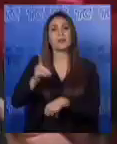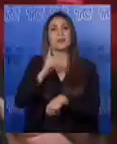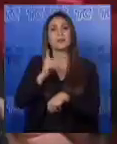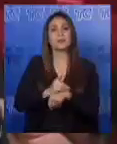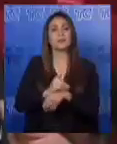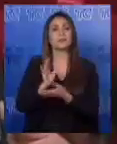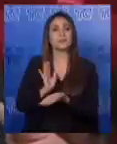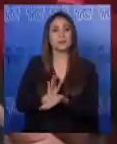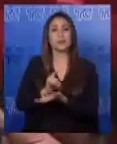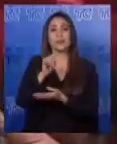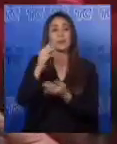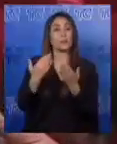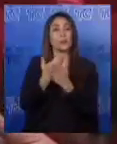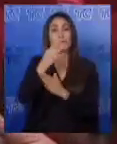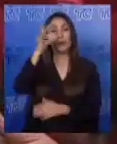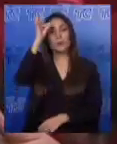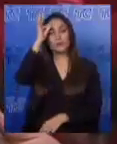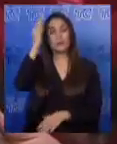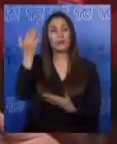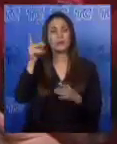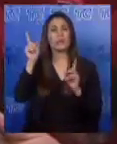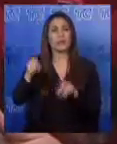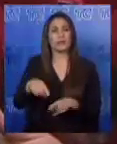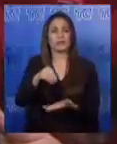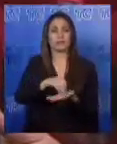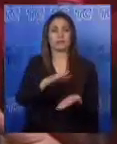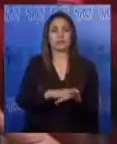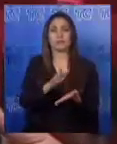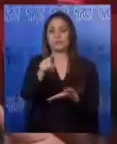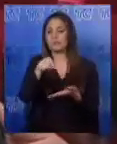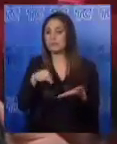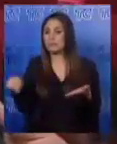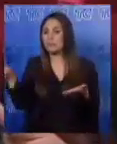de seguridad sociales que los nuevos hospitales que se construyan cuenten ya en sus estándares con el espacio para el aula hospitalario